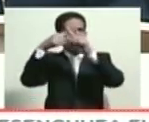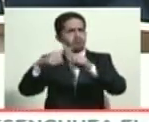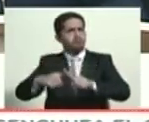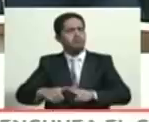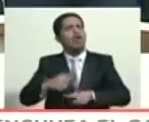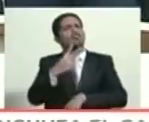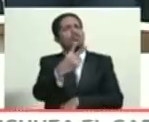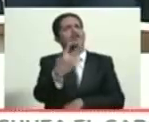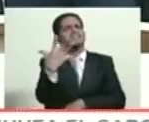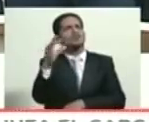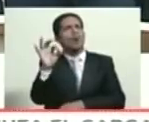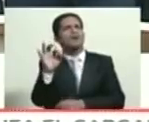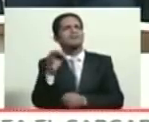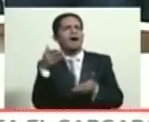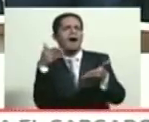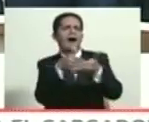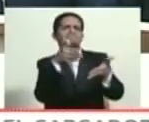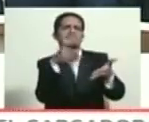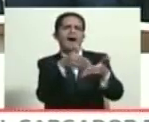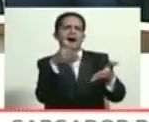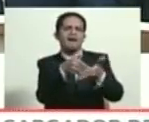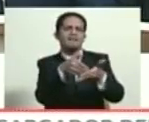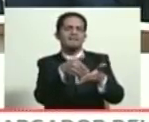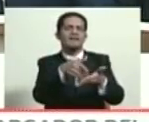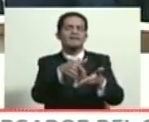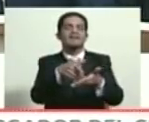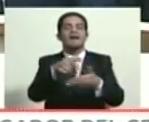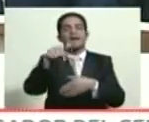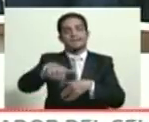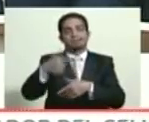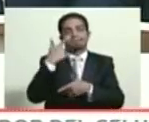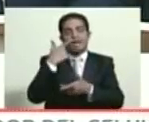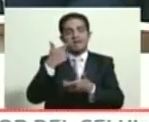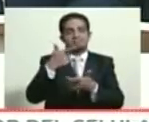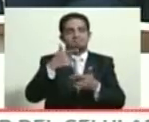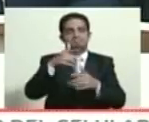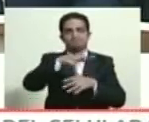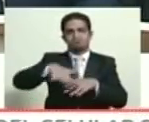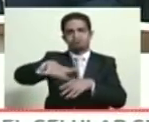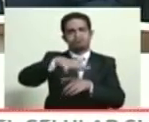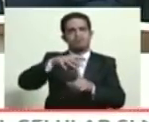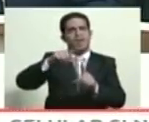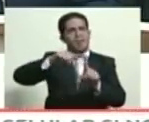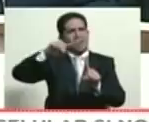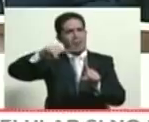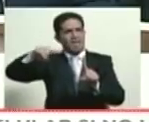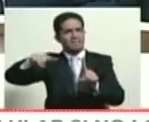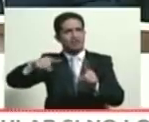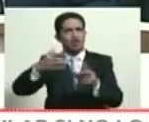ataques contra nuestras instalaciones del Servicio Eléctrico Nacional.